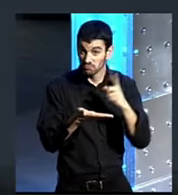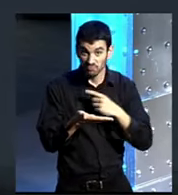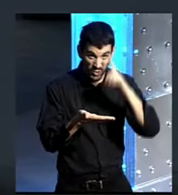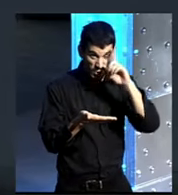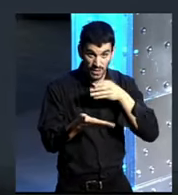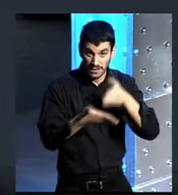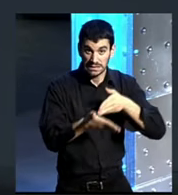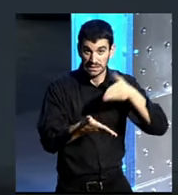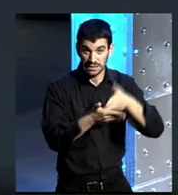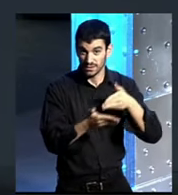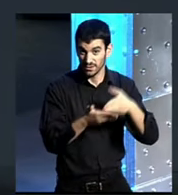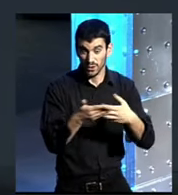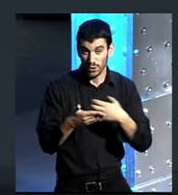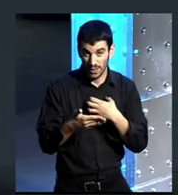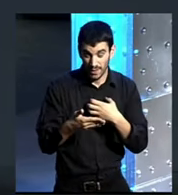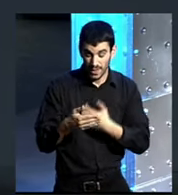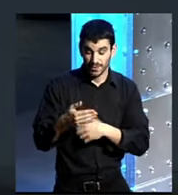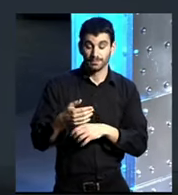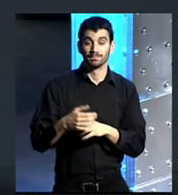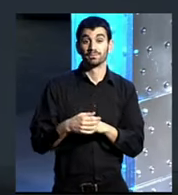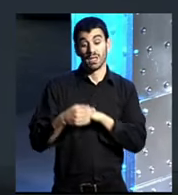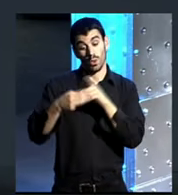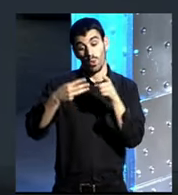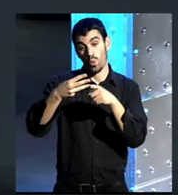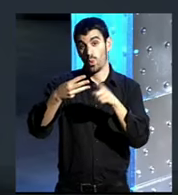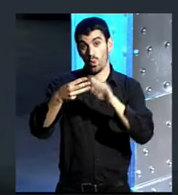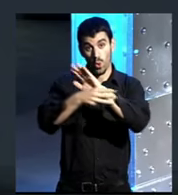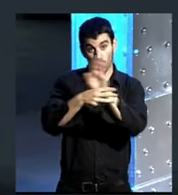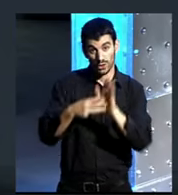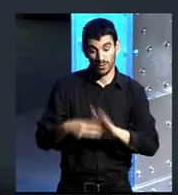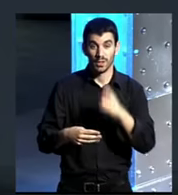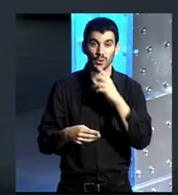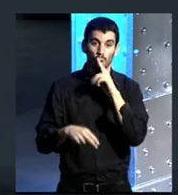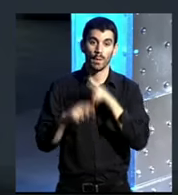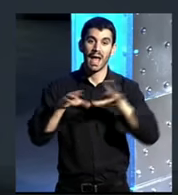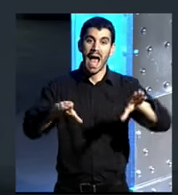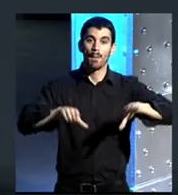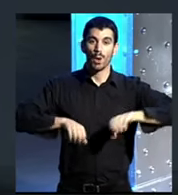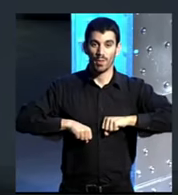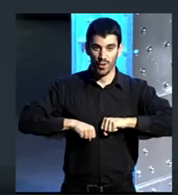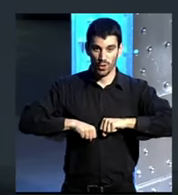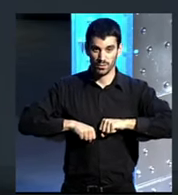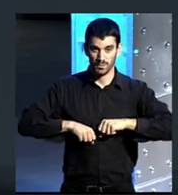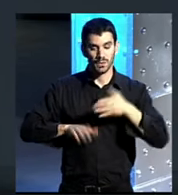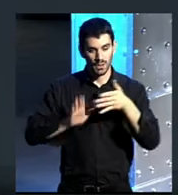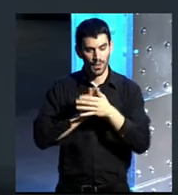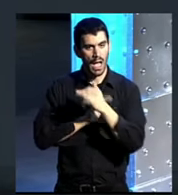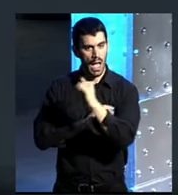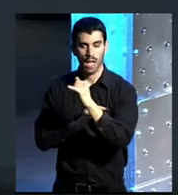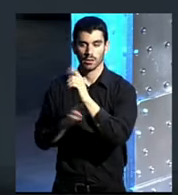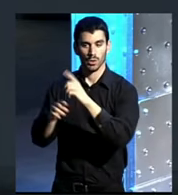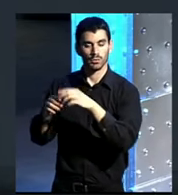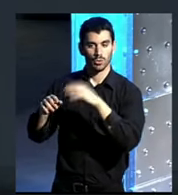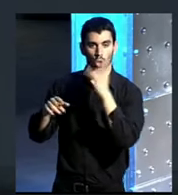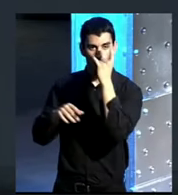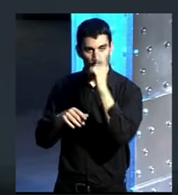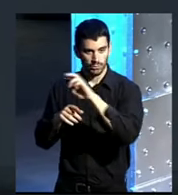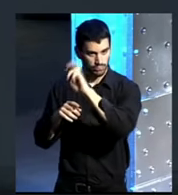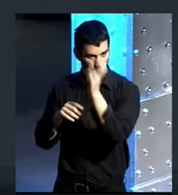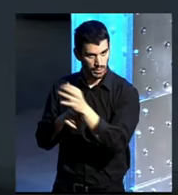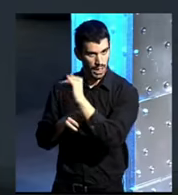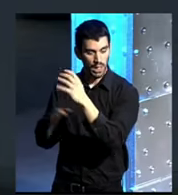a estas tecnologías. Y por último, la de apropiación, que hay veces que aunque se tenga la infraestructura y se tenga la